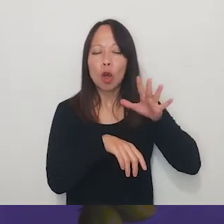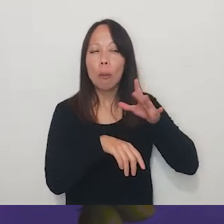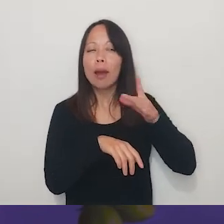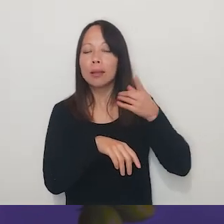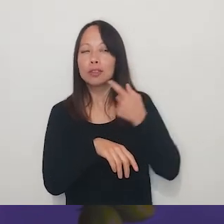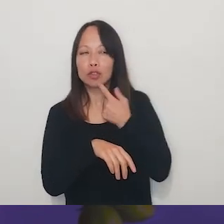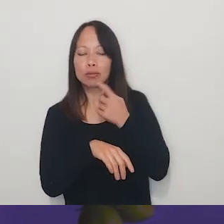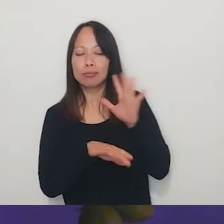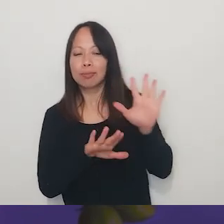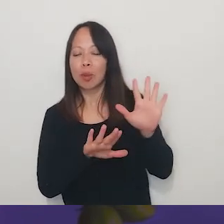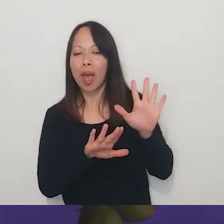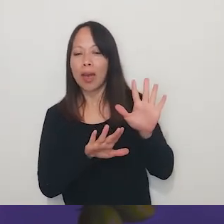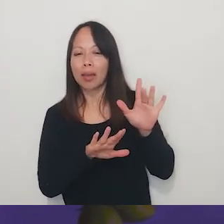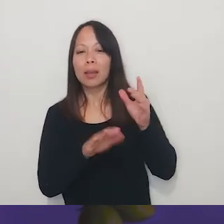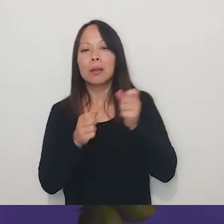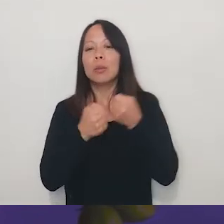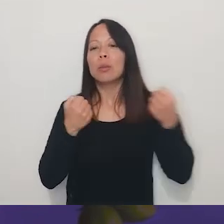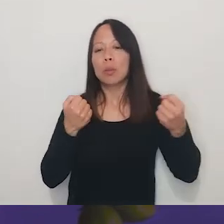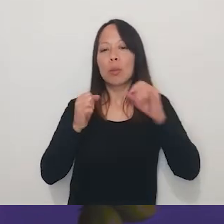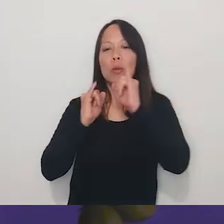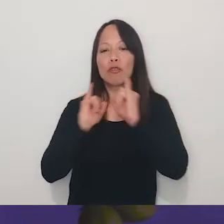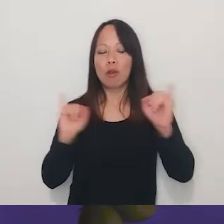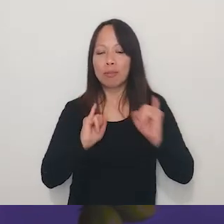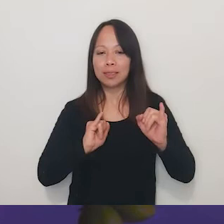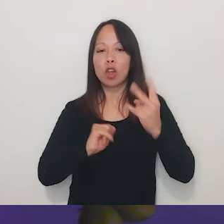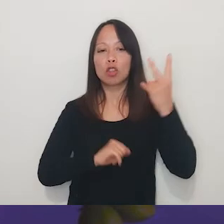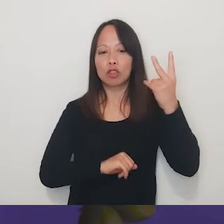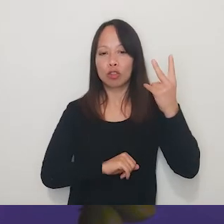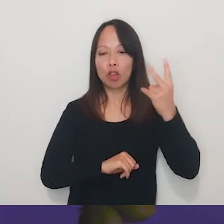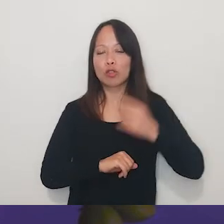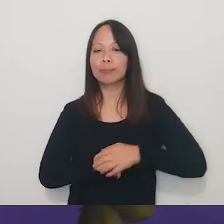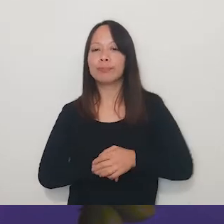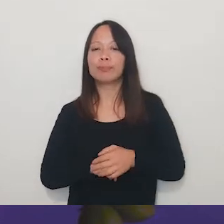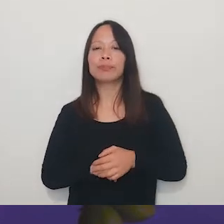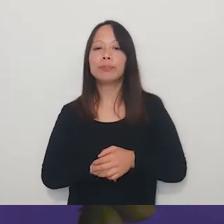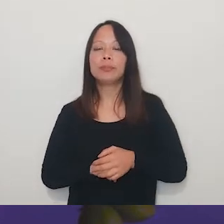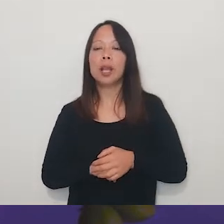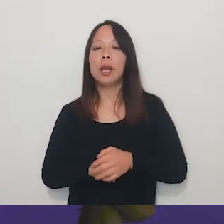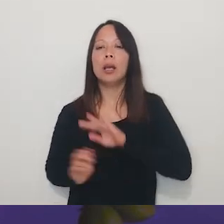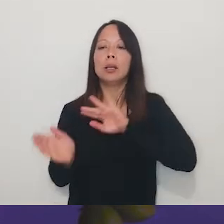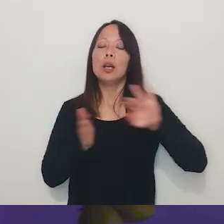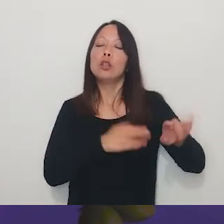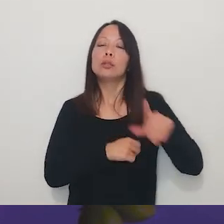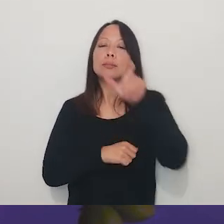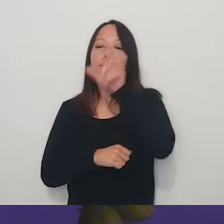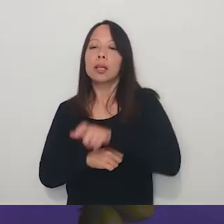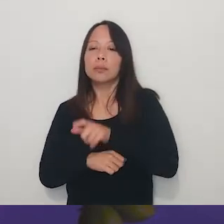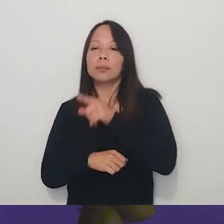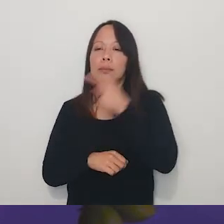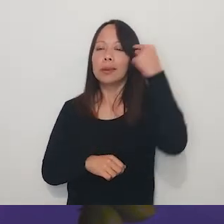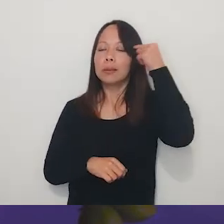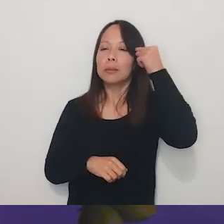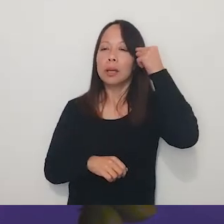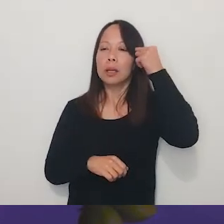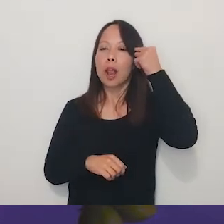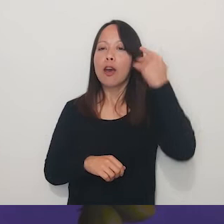nivel ya hacerlo más científico, publicarlo, hace falta en general un segundo caso. Hay un segundo paciente que tenía un trastorno